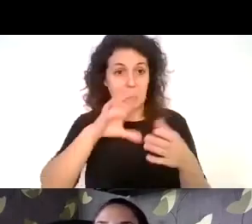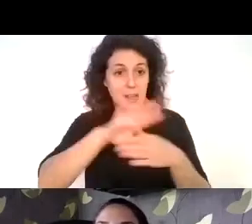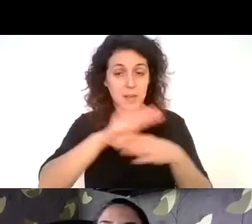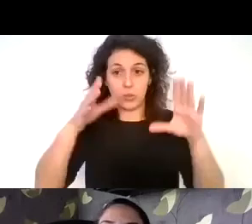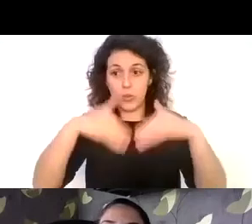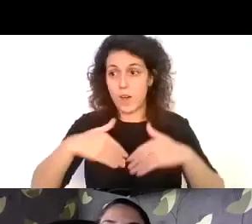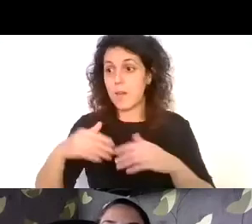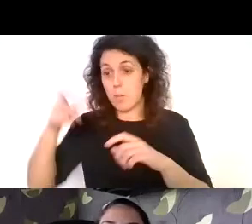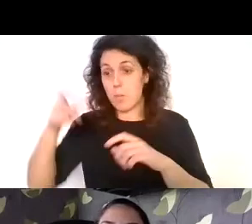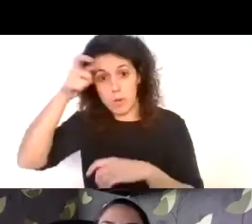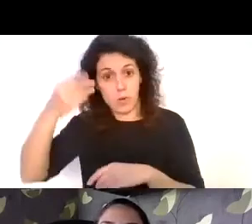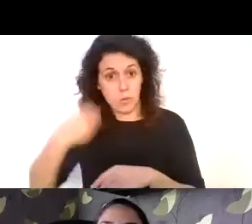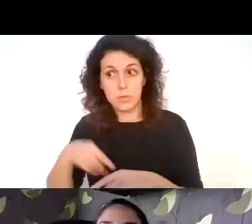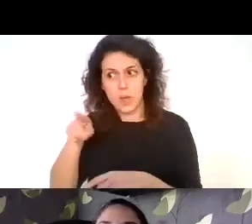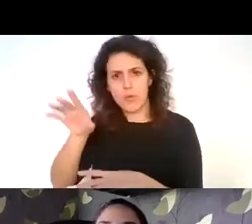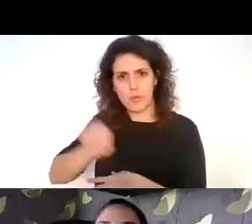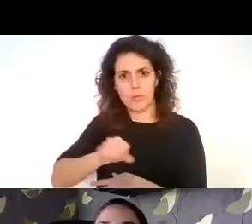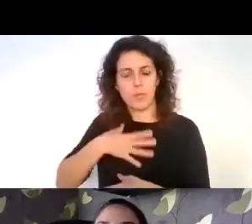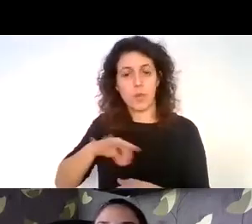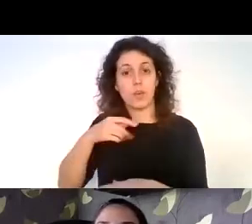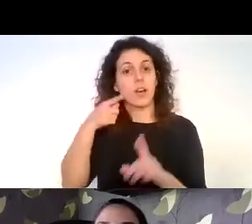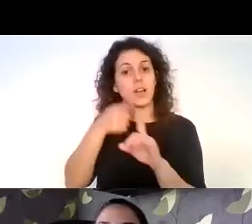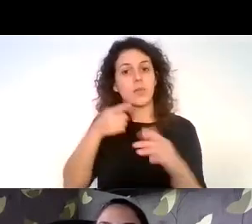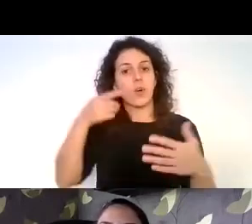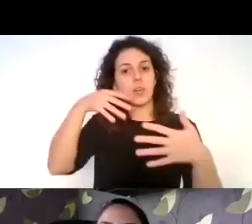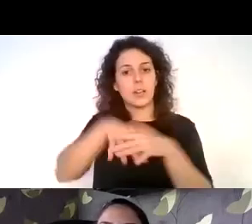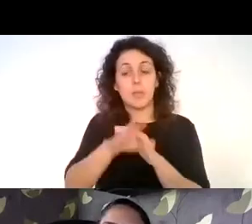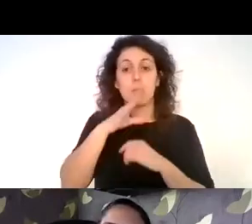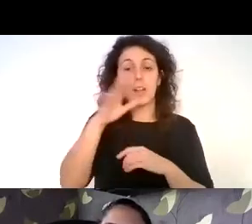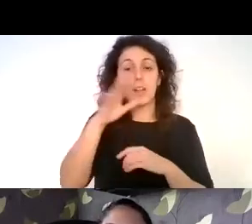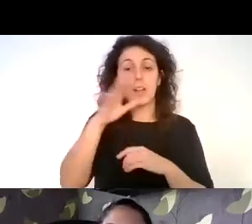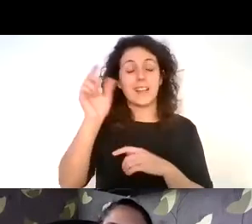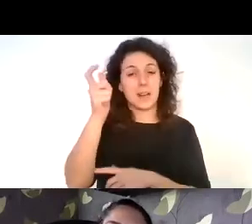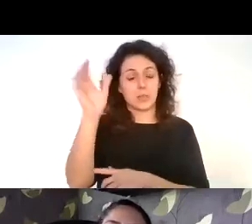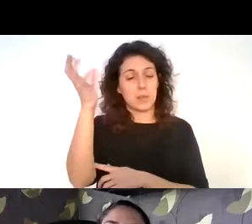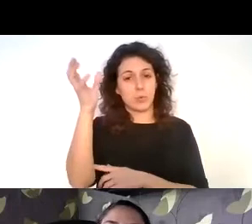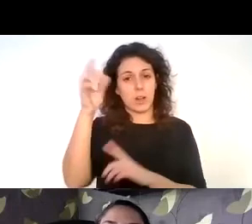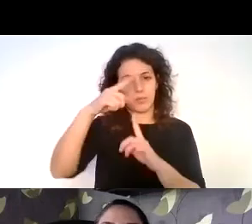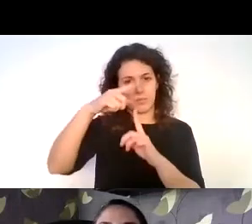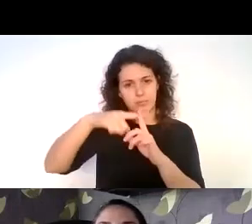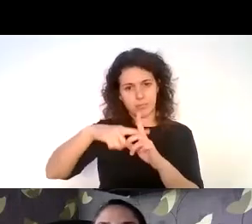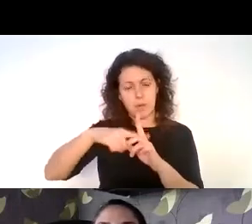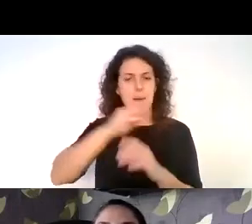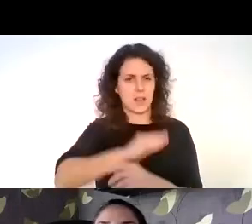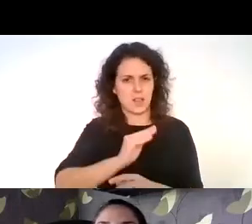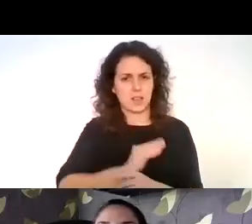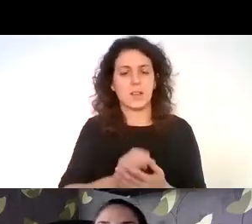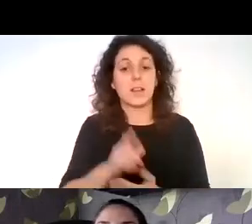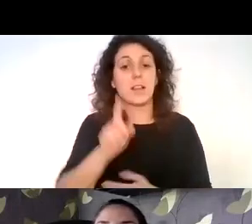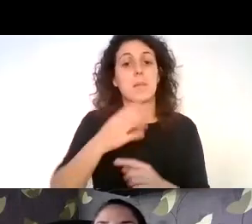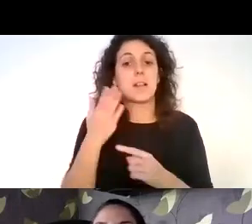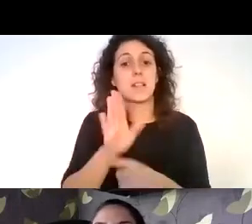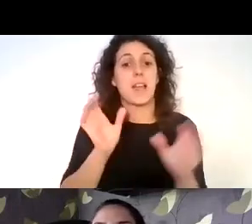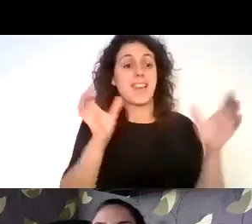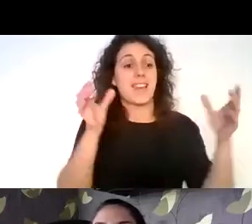pueblo para que puedan integrarse en el grupo, ya que las temperaturas suelen bajar bastante. También se presenta a todo el equipo